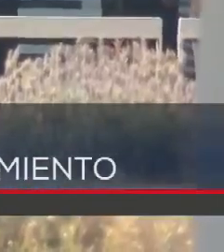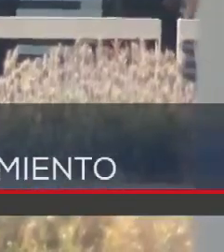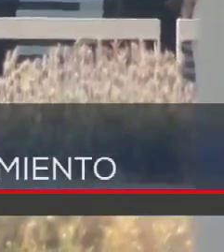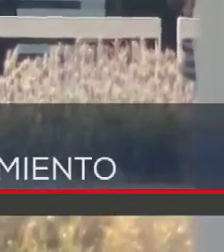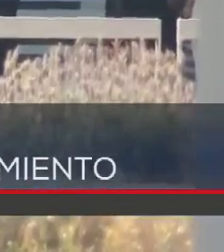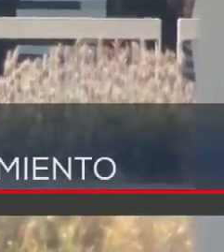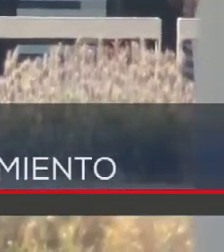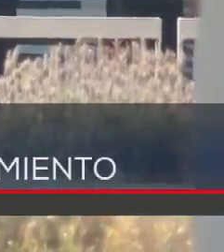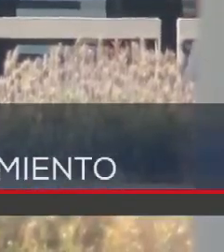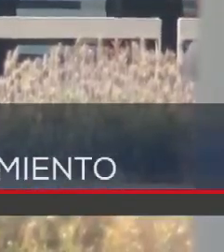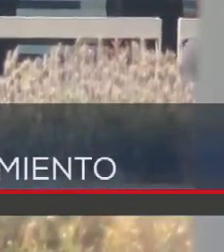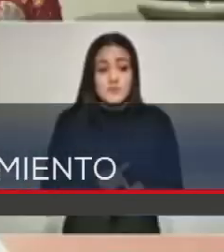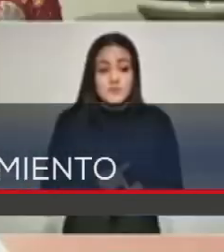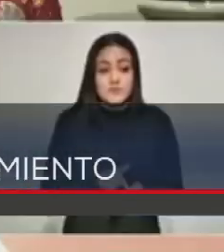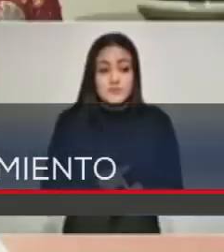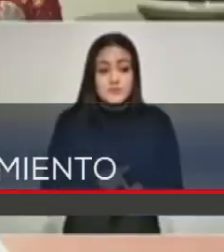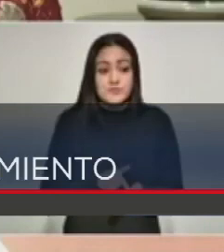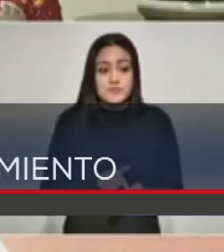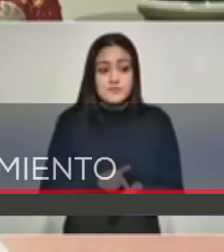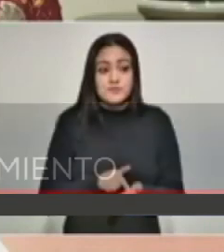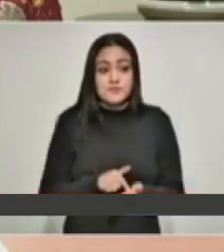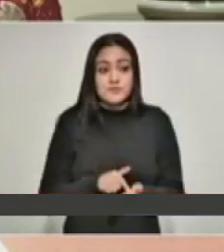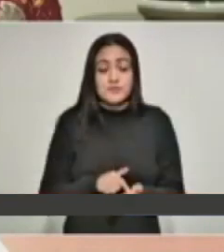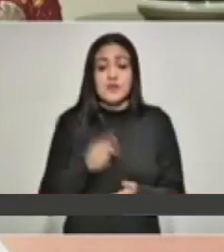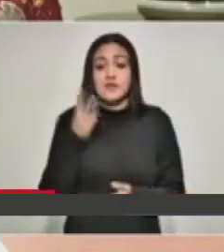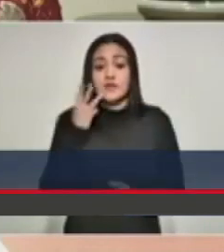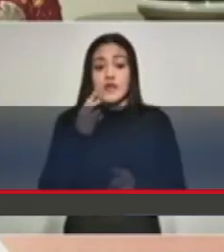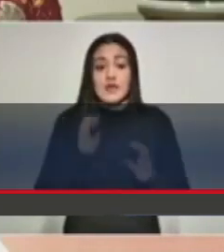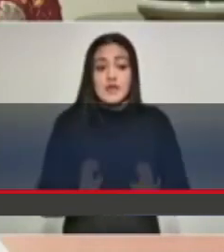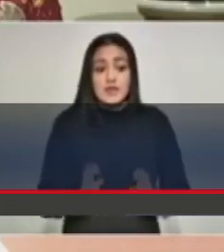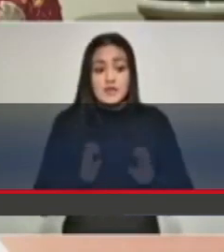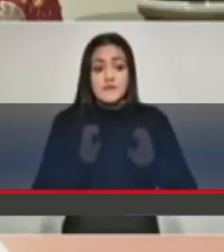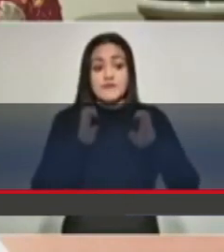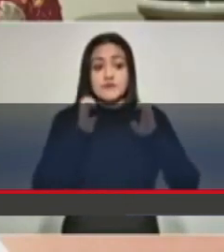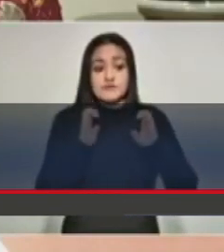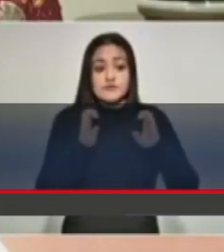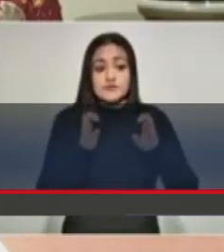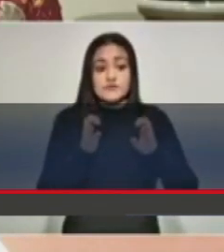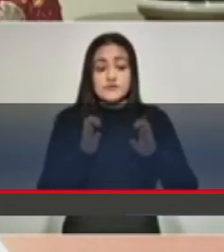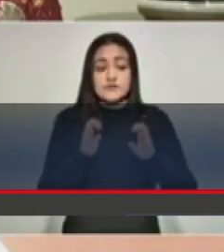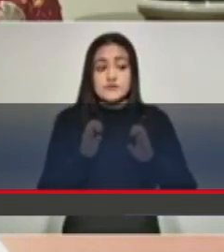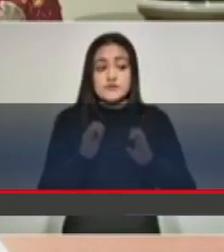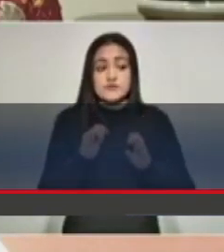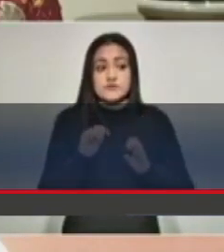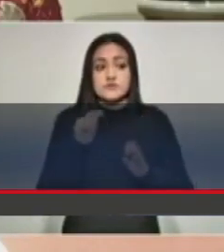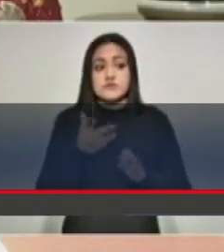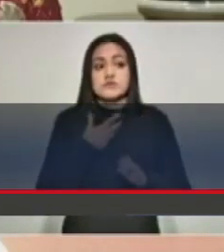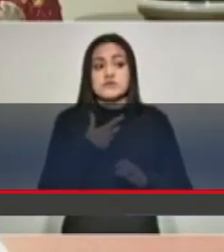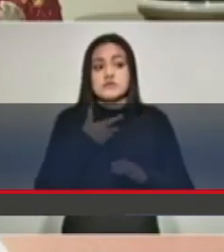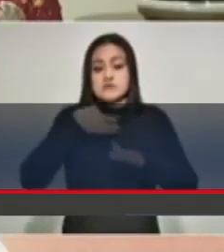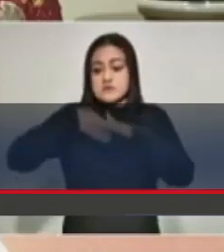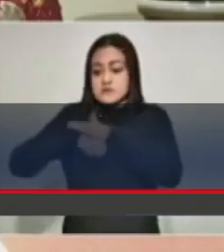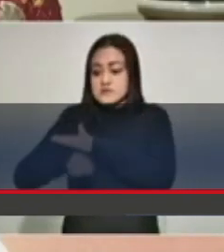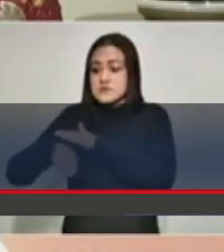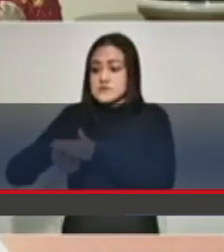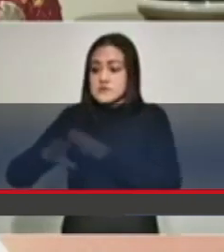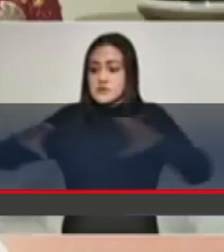embargo, dijo que son proporcionales. Son tres edificios que tienen un estacionamiento